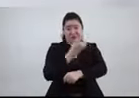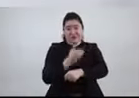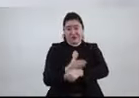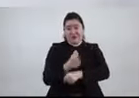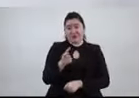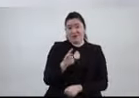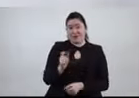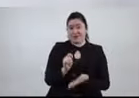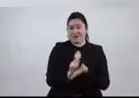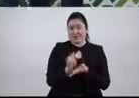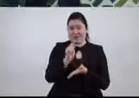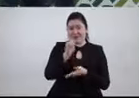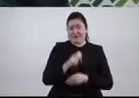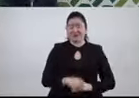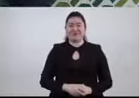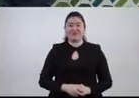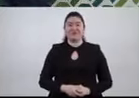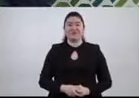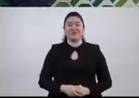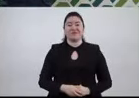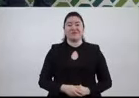Itláhuac.